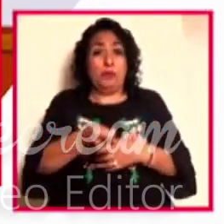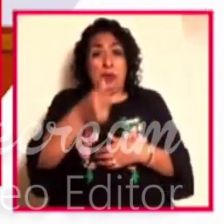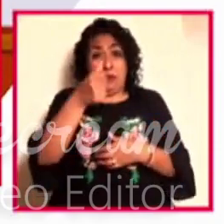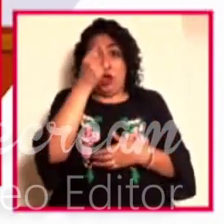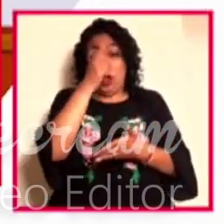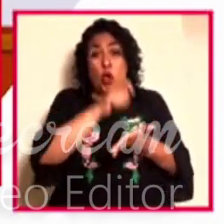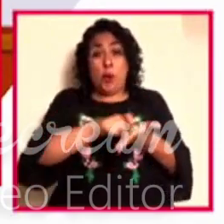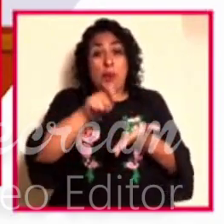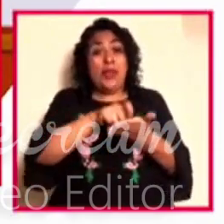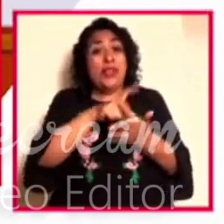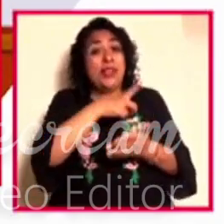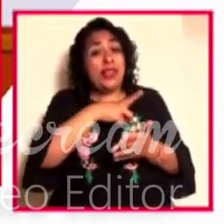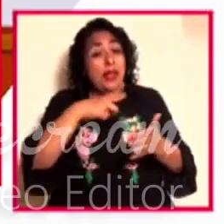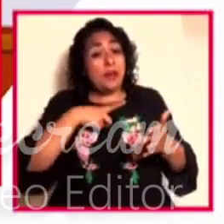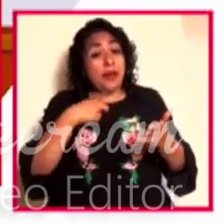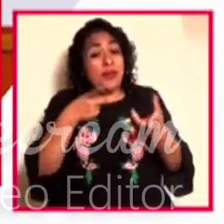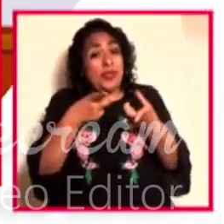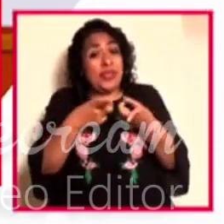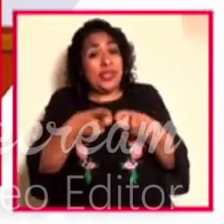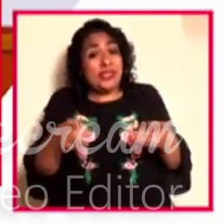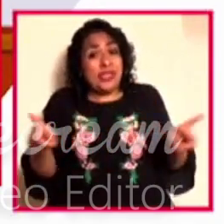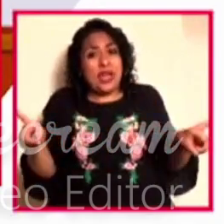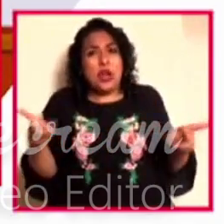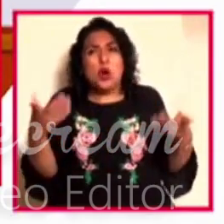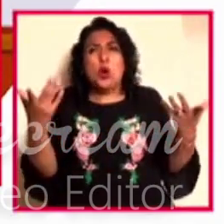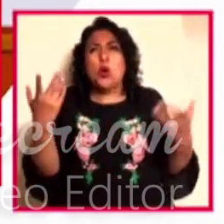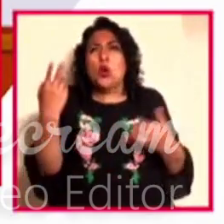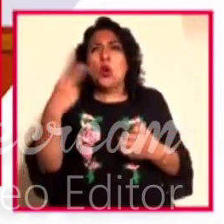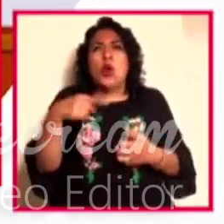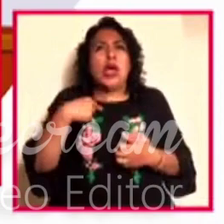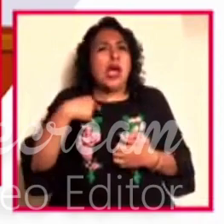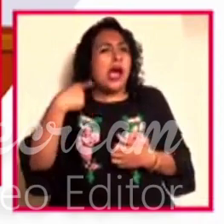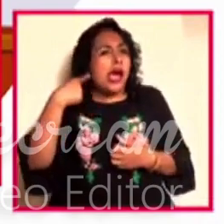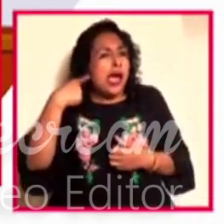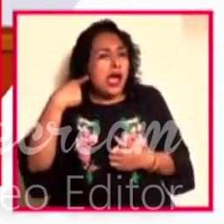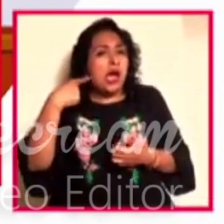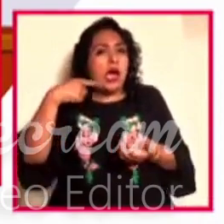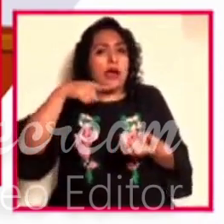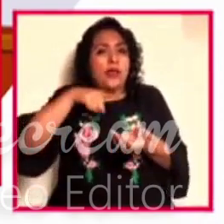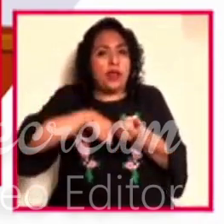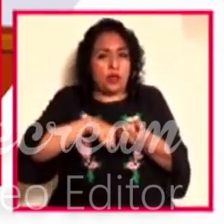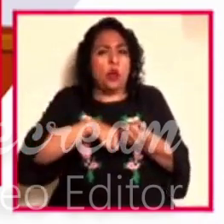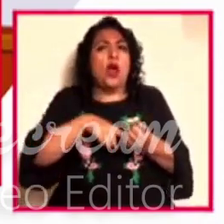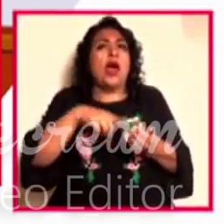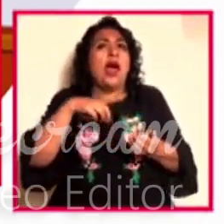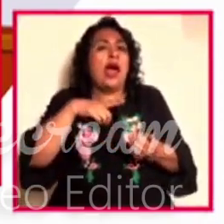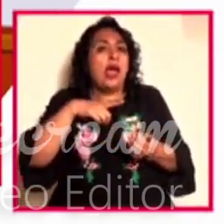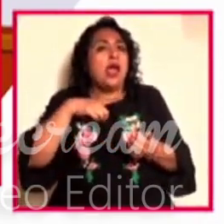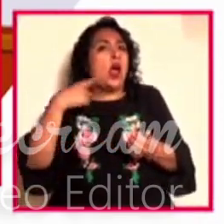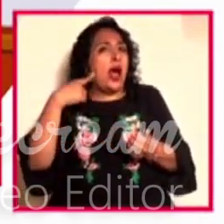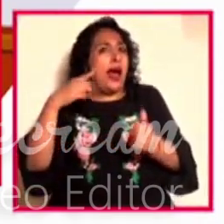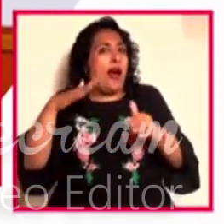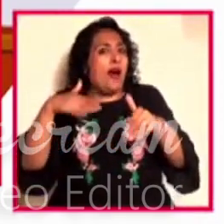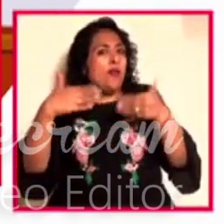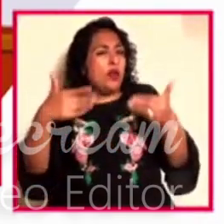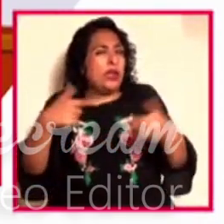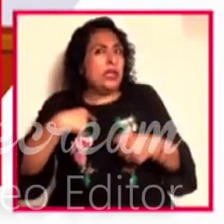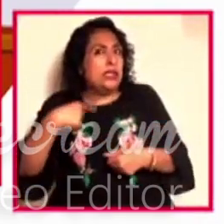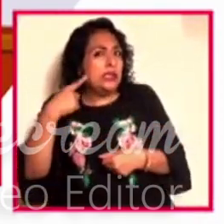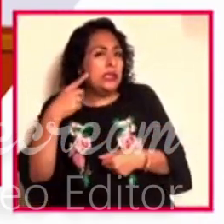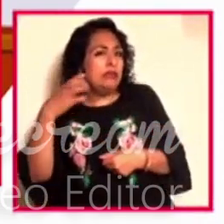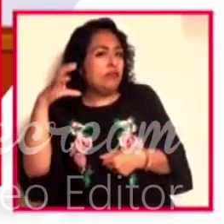tiene que desarrollar lo que llamamos un oído interno. Hay un oído externo, que es con el que nosotros escuchamos